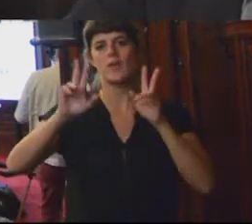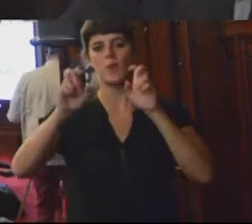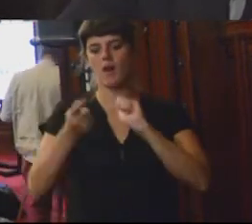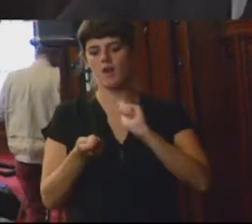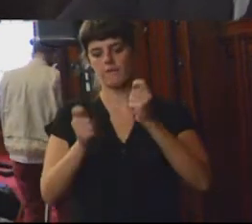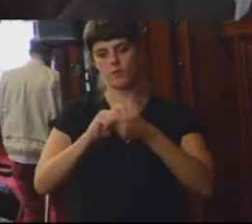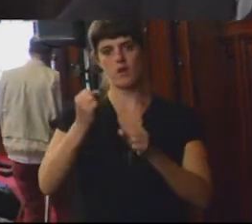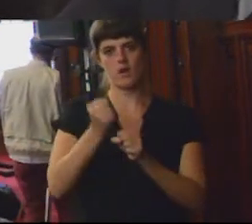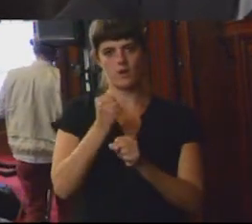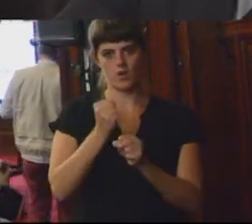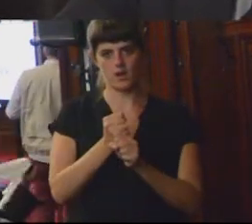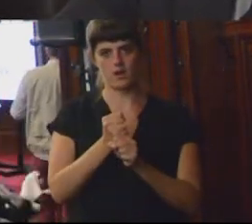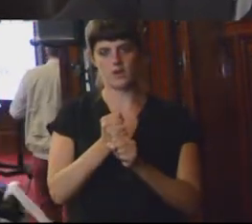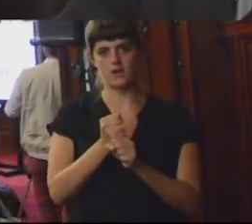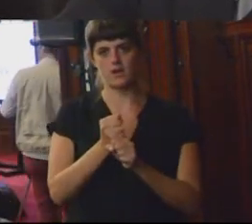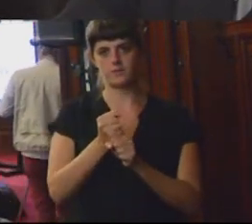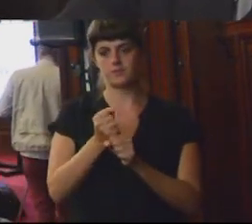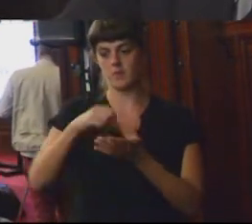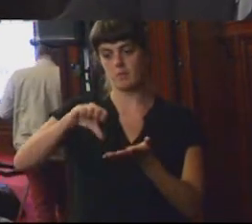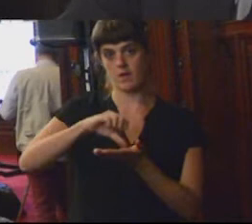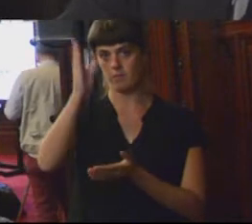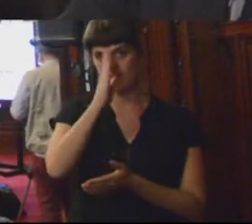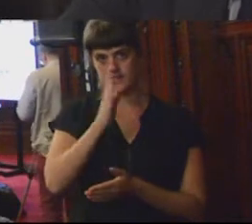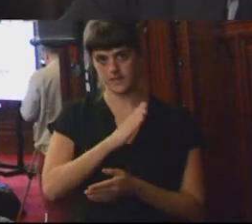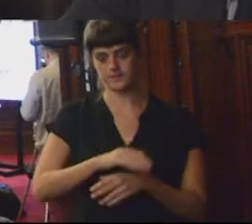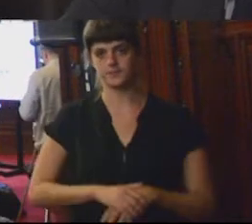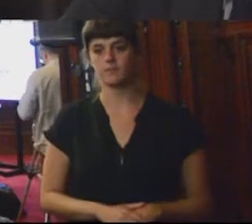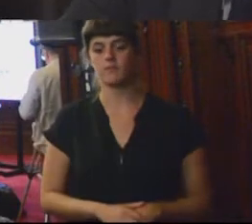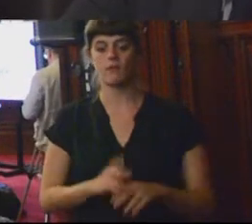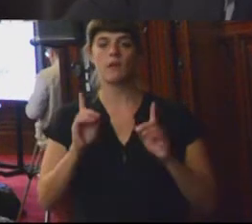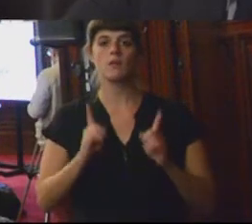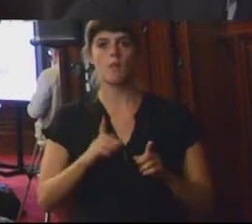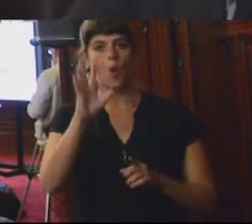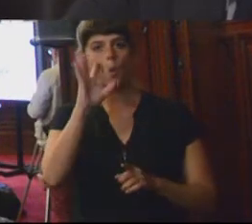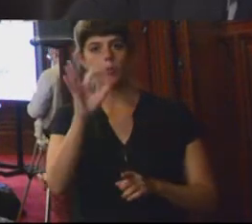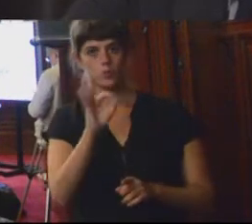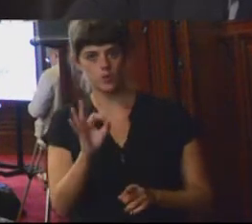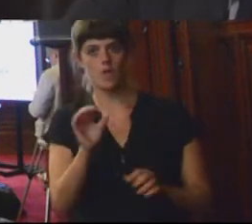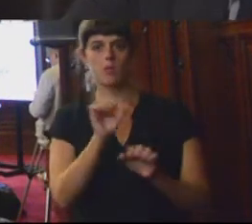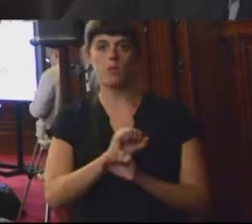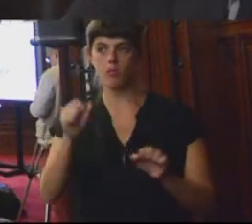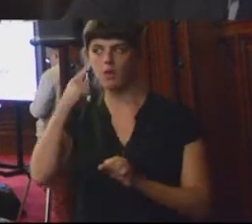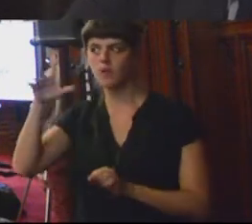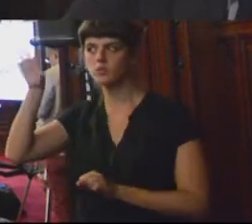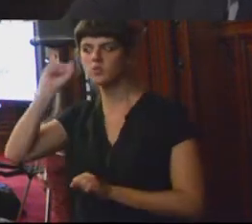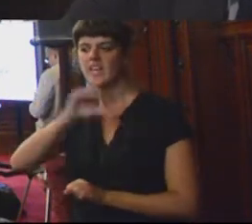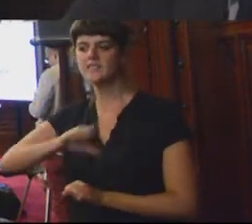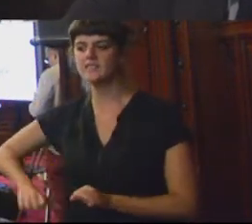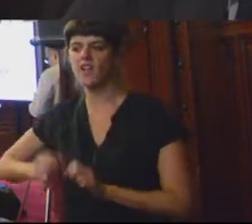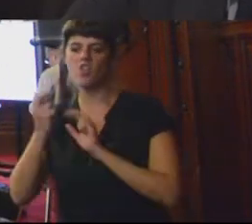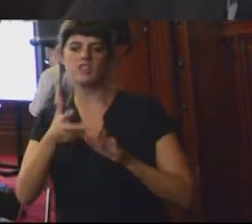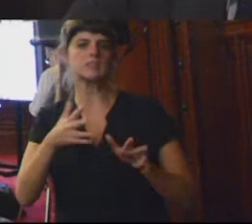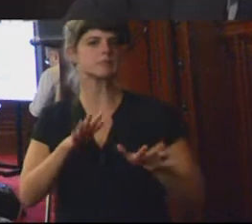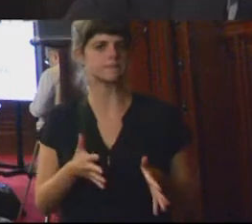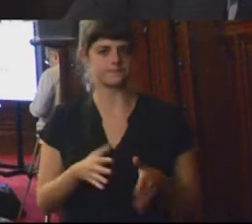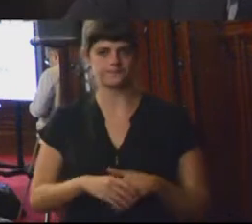laboral en el país y la oportunidad de poder escuchar al Estado. Entonces,